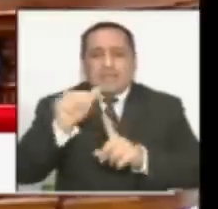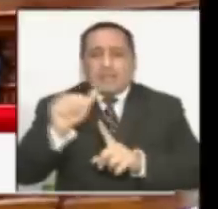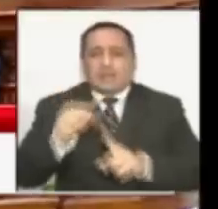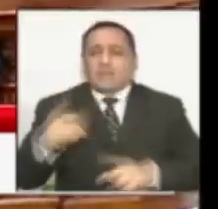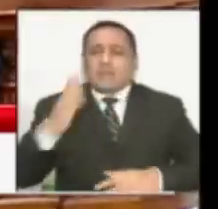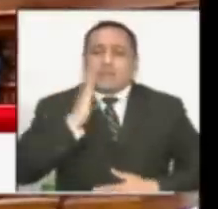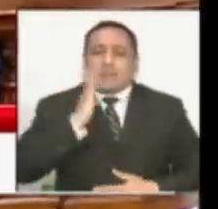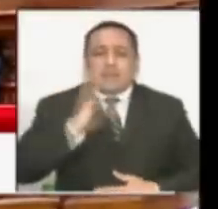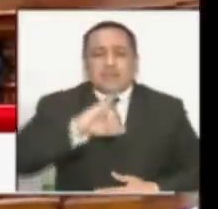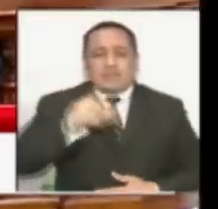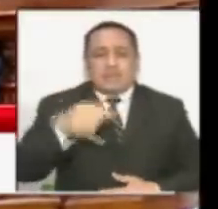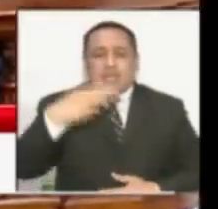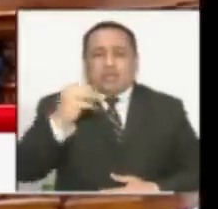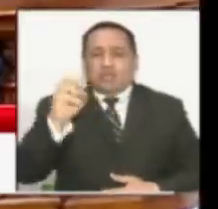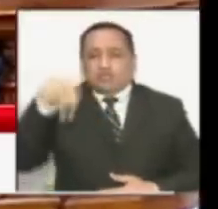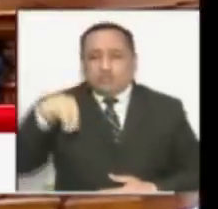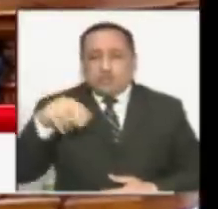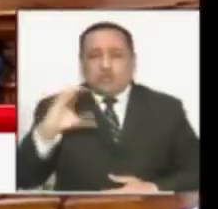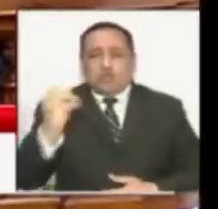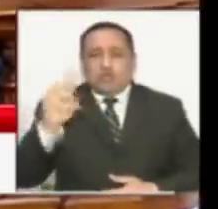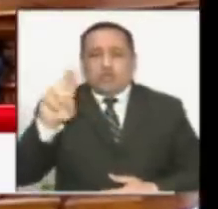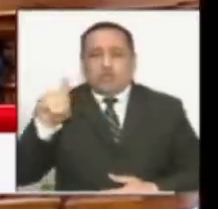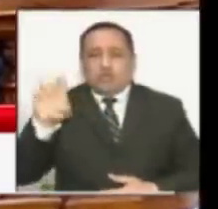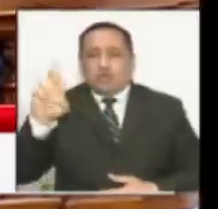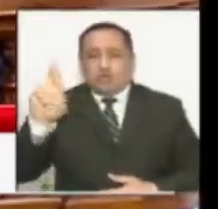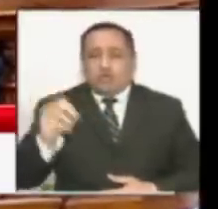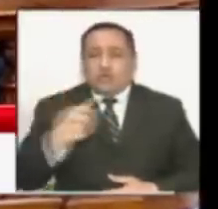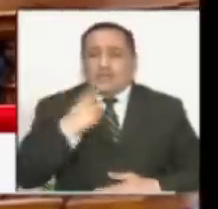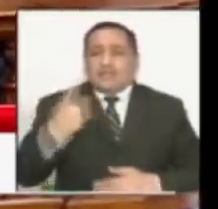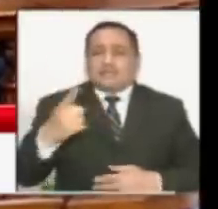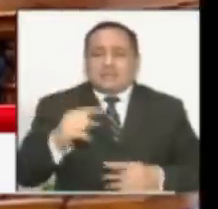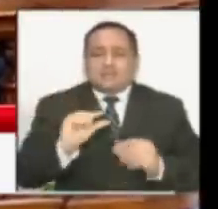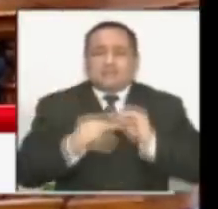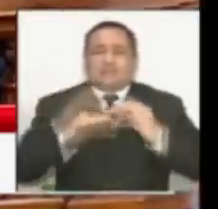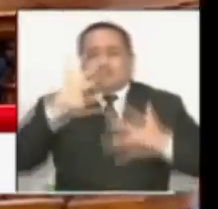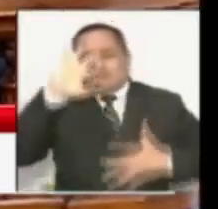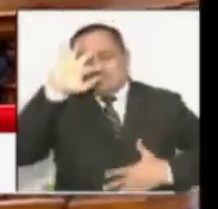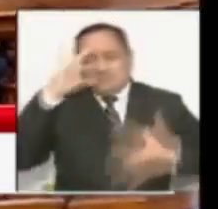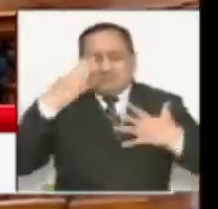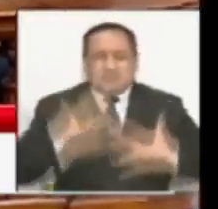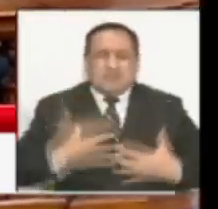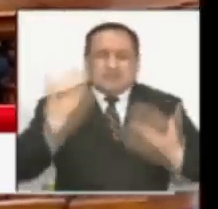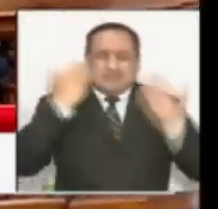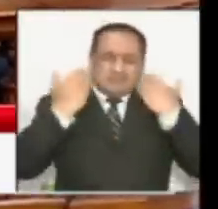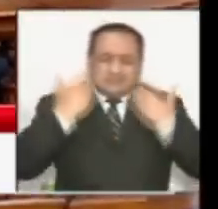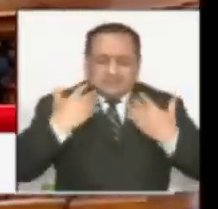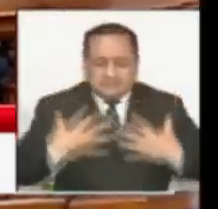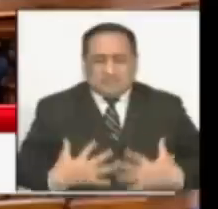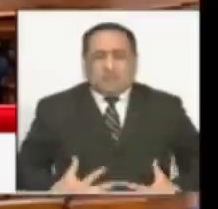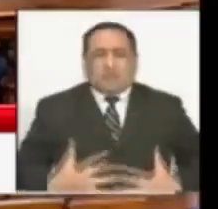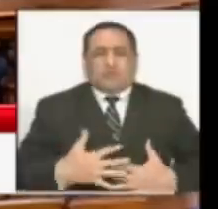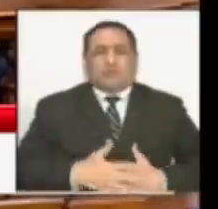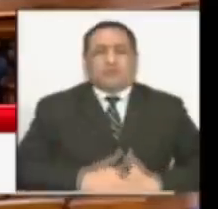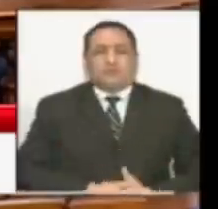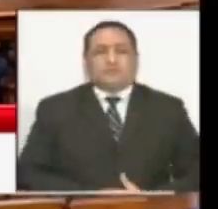Cordero, quien está en este momento tratando de recuperarse de las graves heridas que